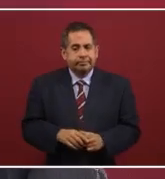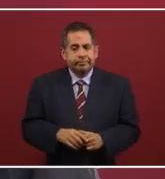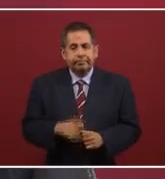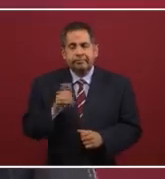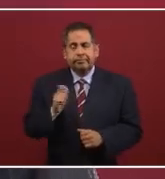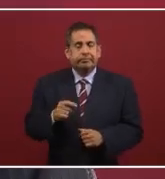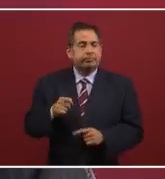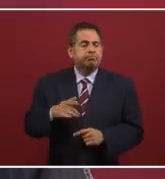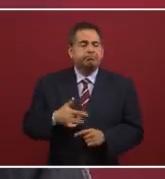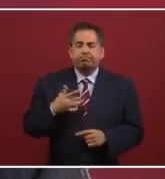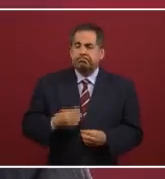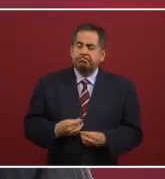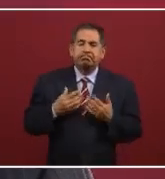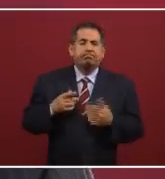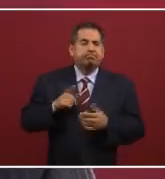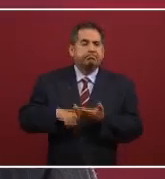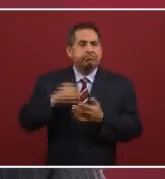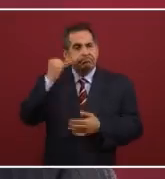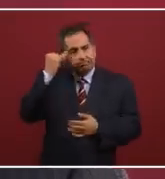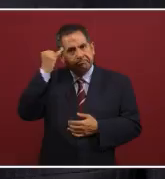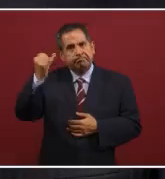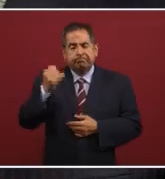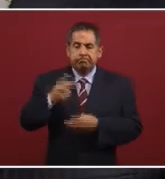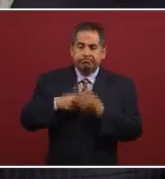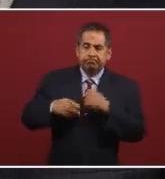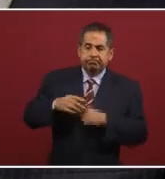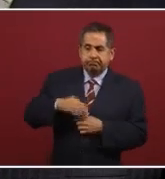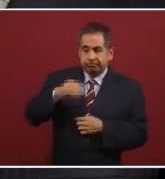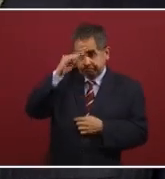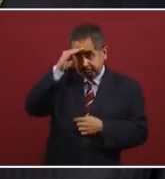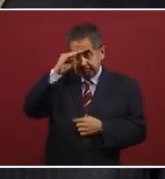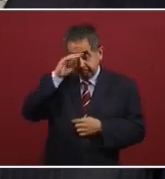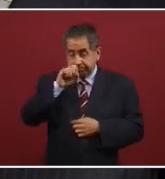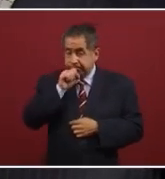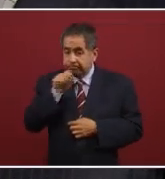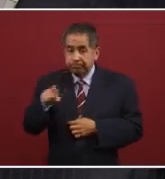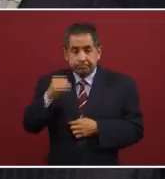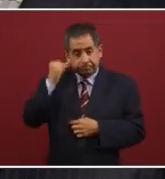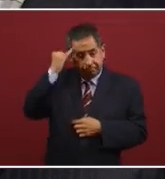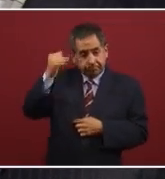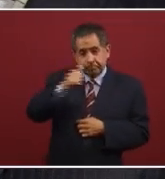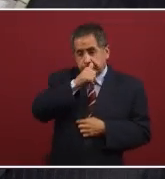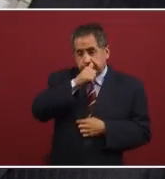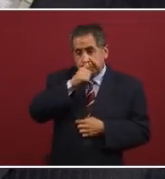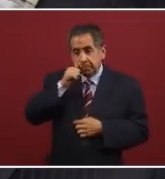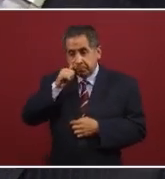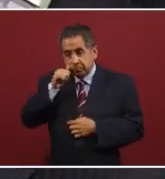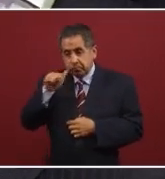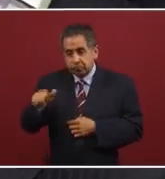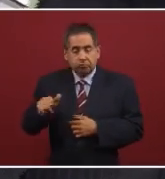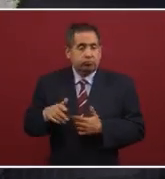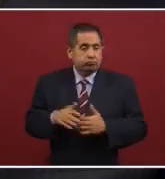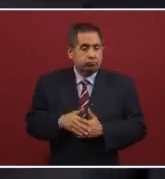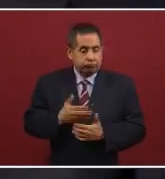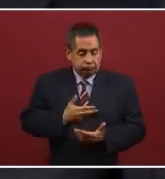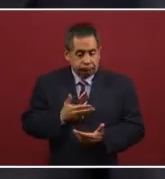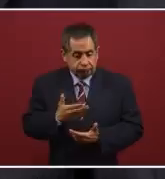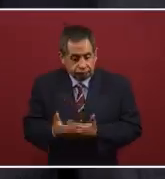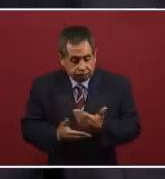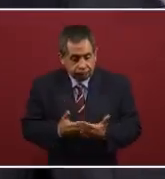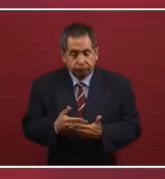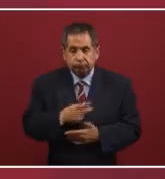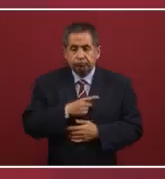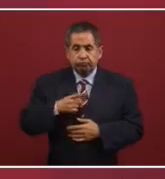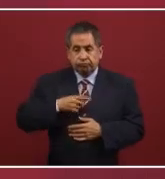Tiene como inspiración el pensamiento de Juárez, de que el servidor público tiene